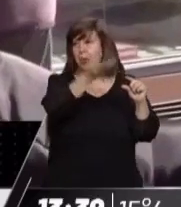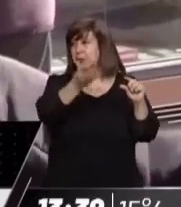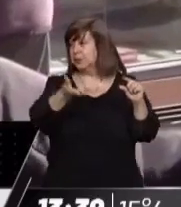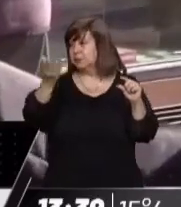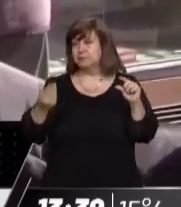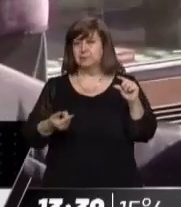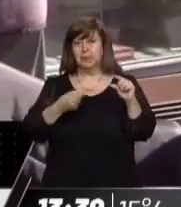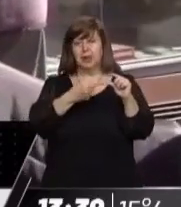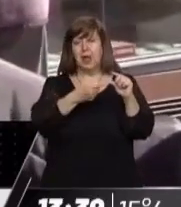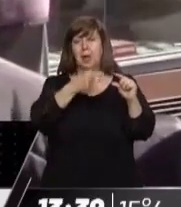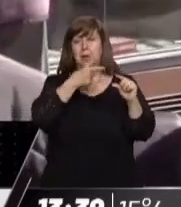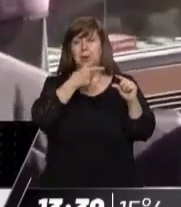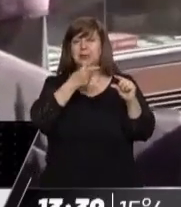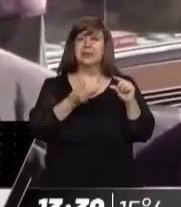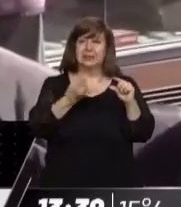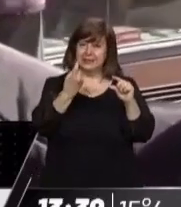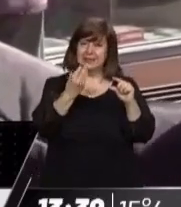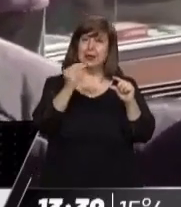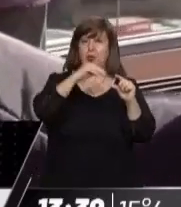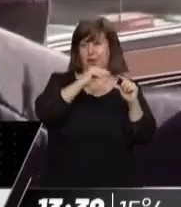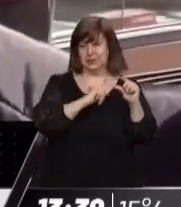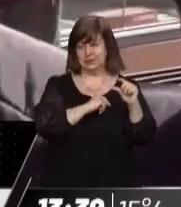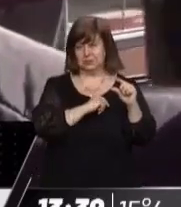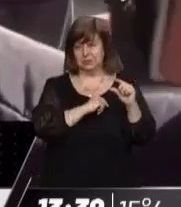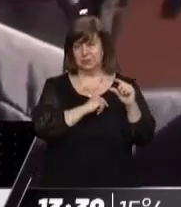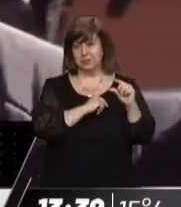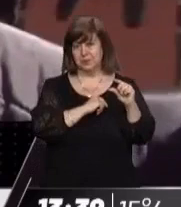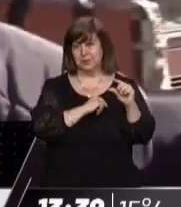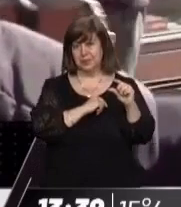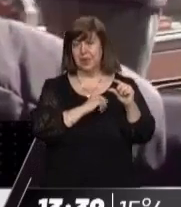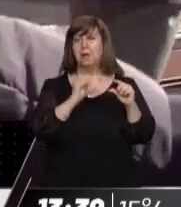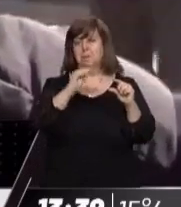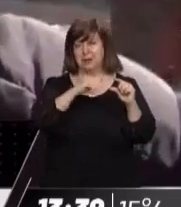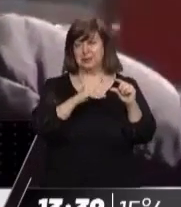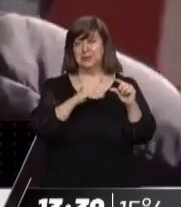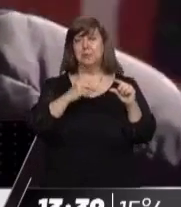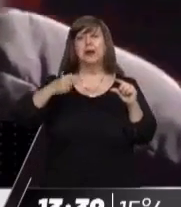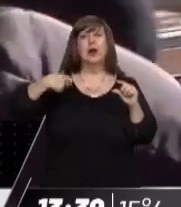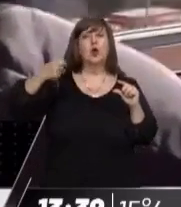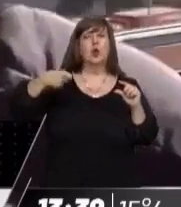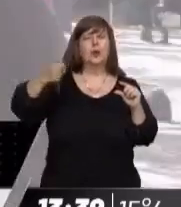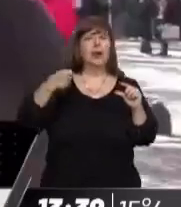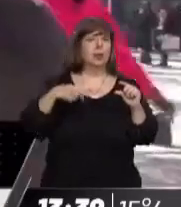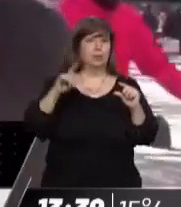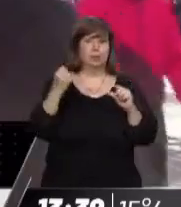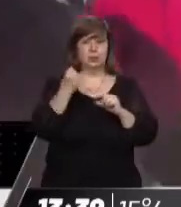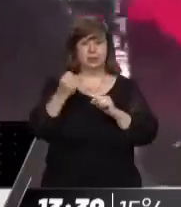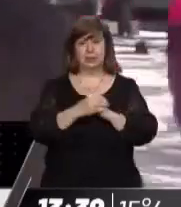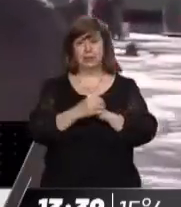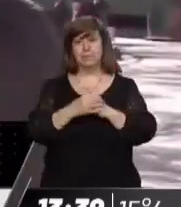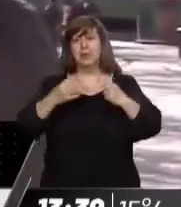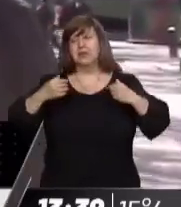parece adecuado realmente. Tendría que ser más para los jubilados principalmente. Soy